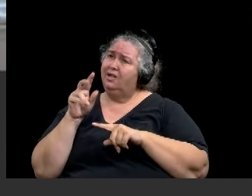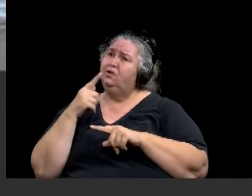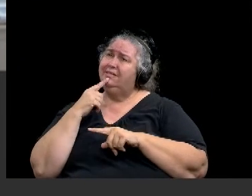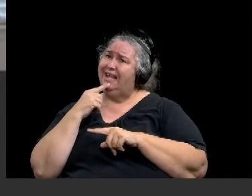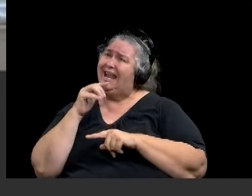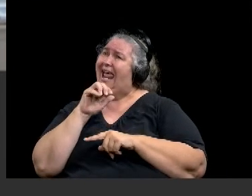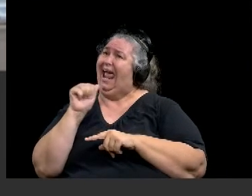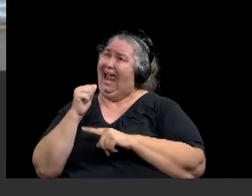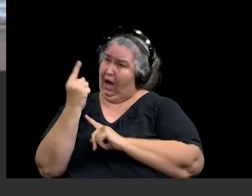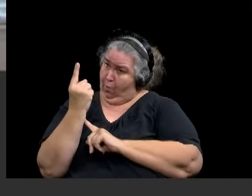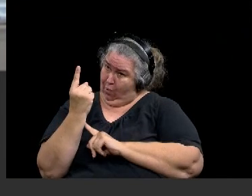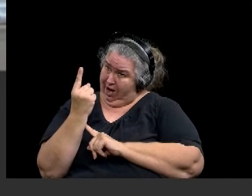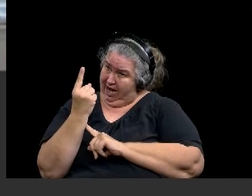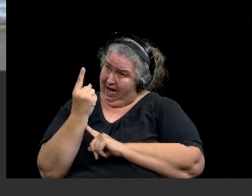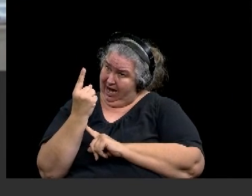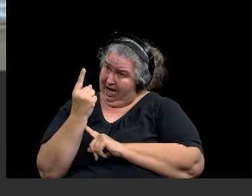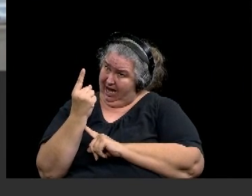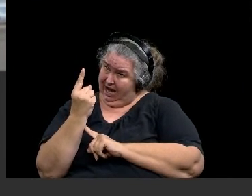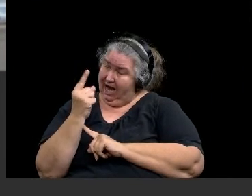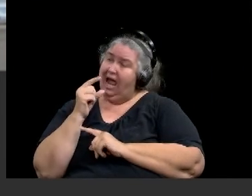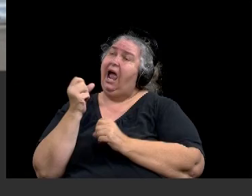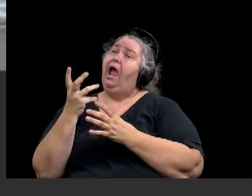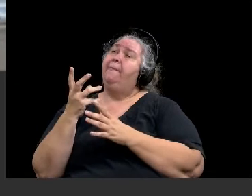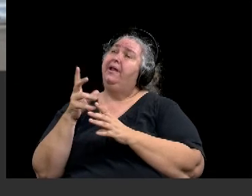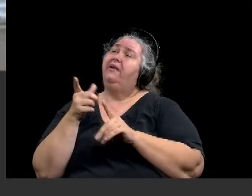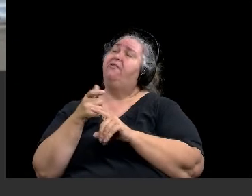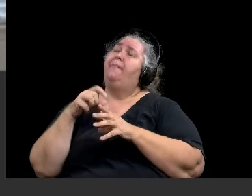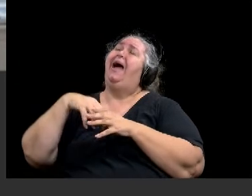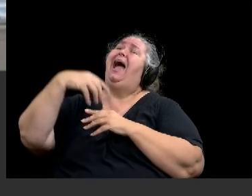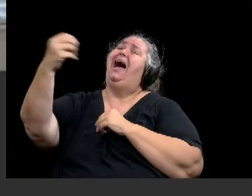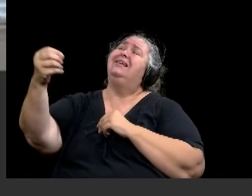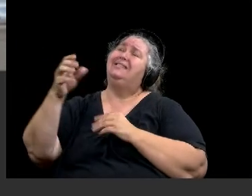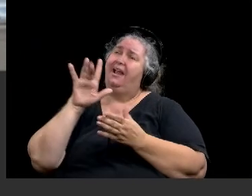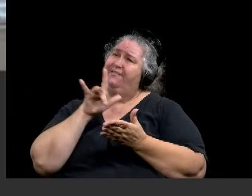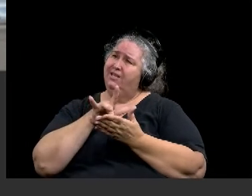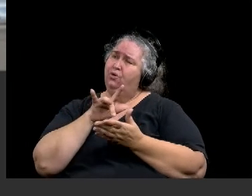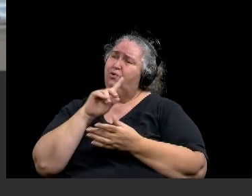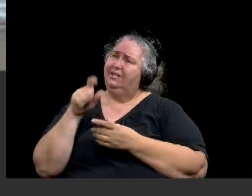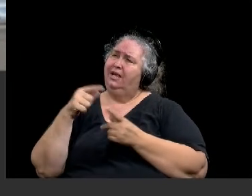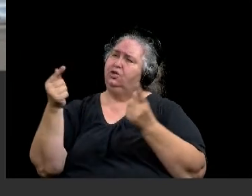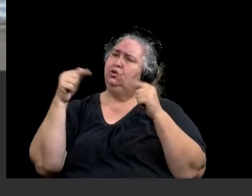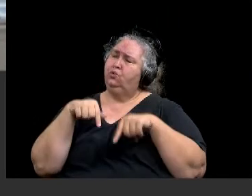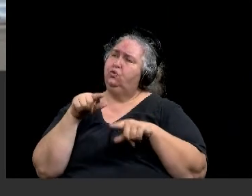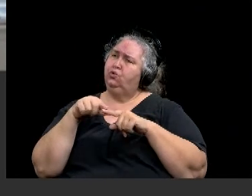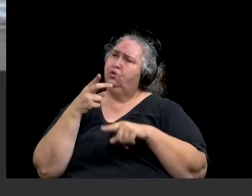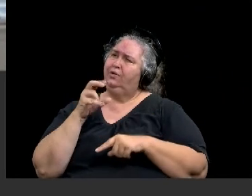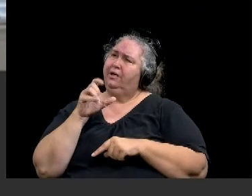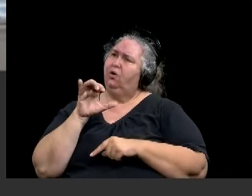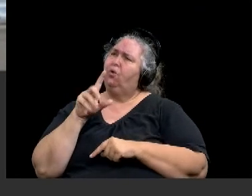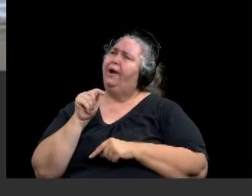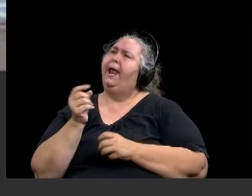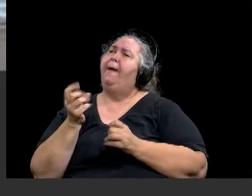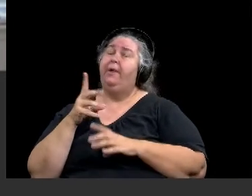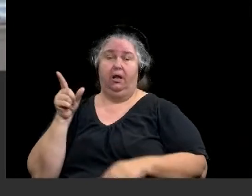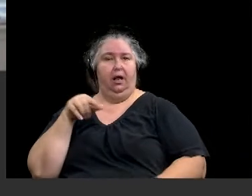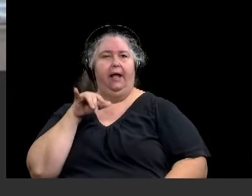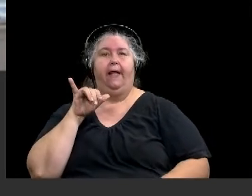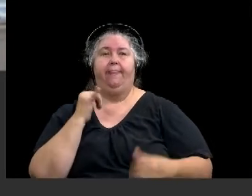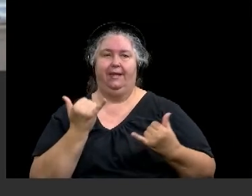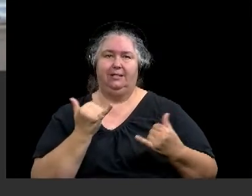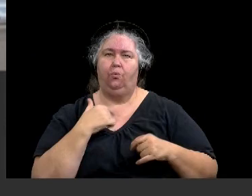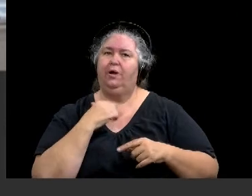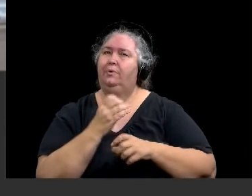hay 8 pacientes y están entrando aquí allá en el g3